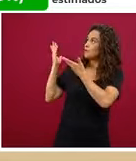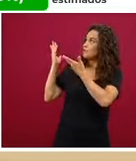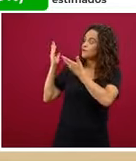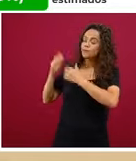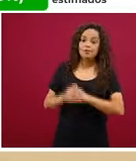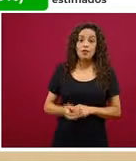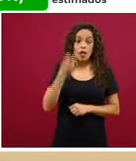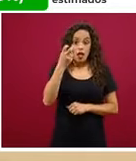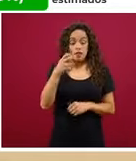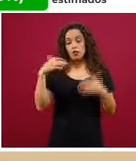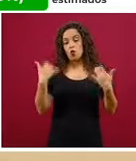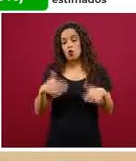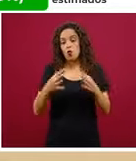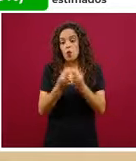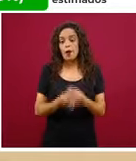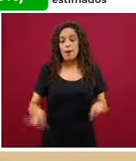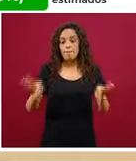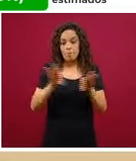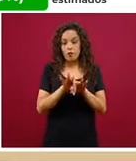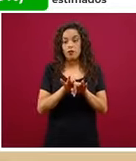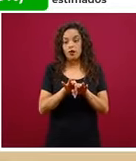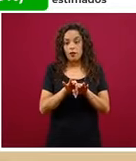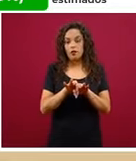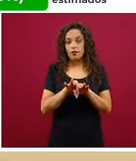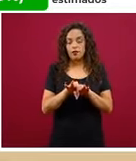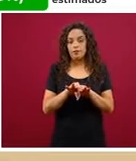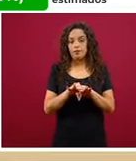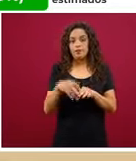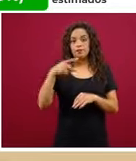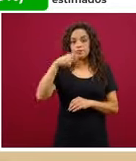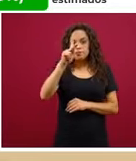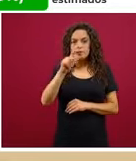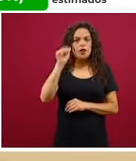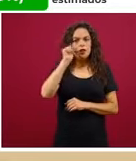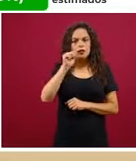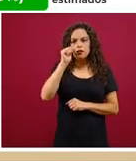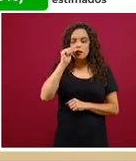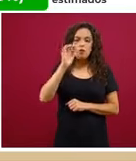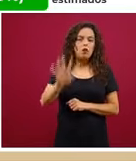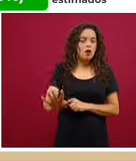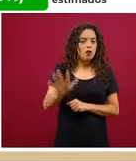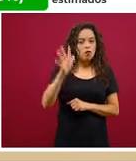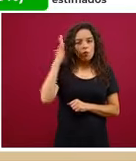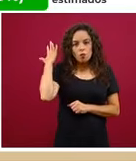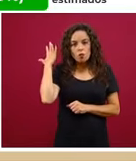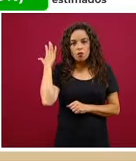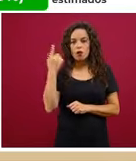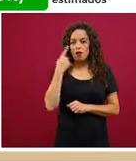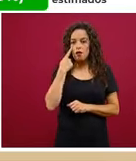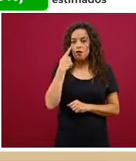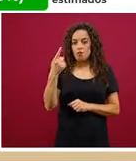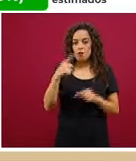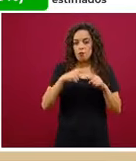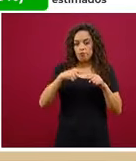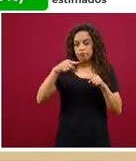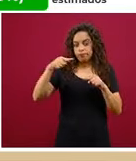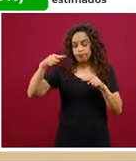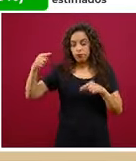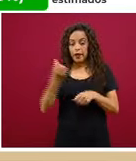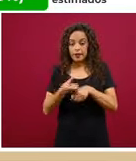importante, descenso prácticamente diagonal, pero siempre tendiendo más a la velocidad vertical hasta la semana